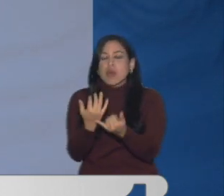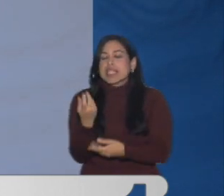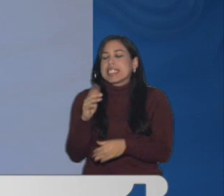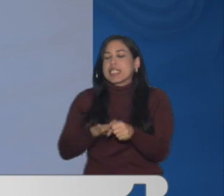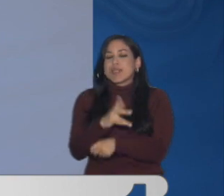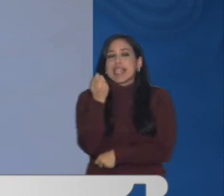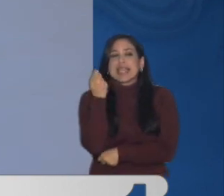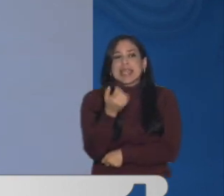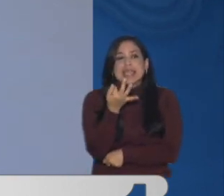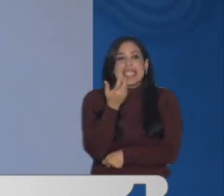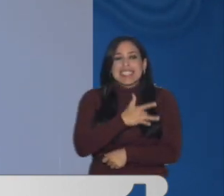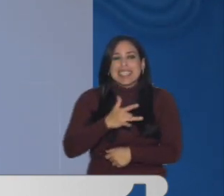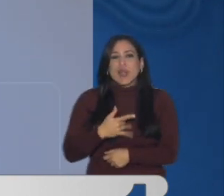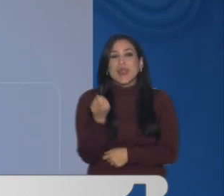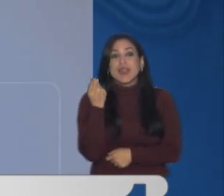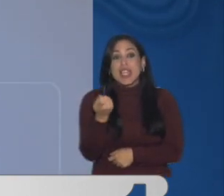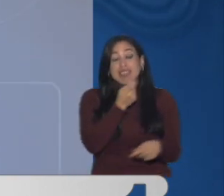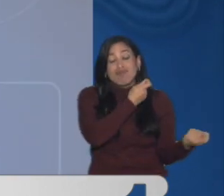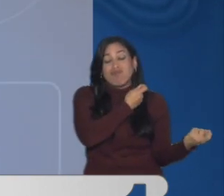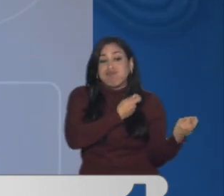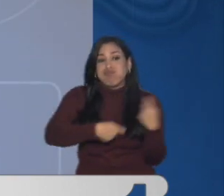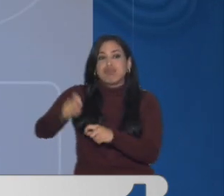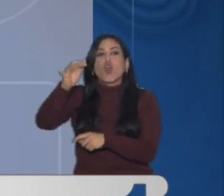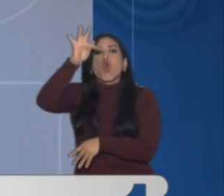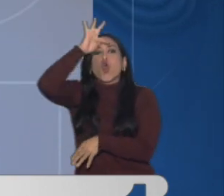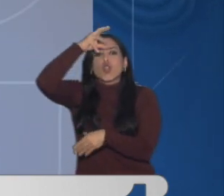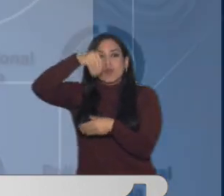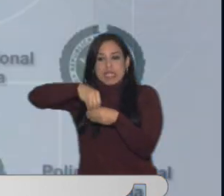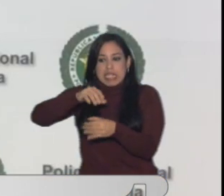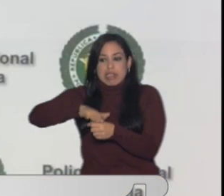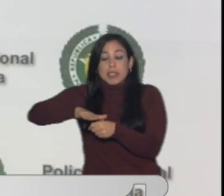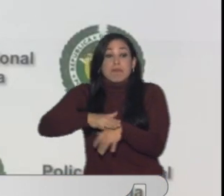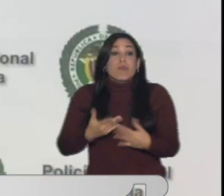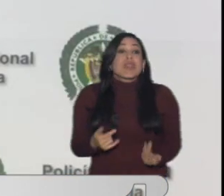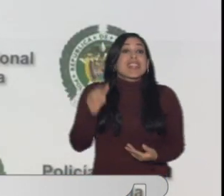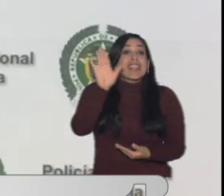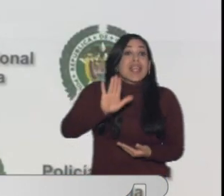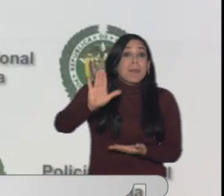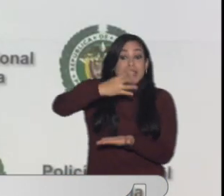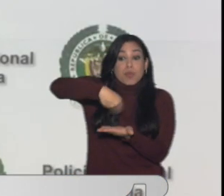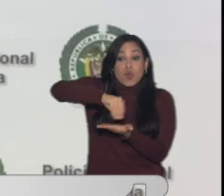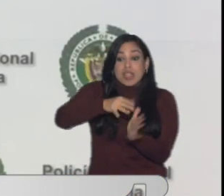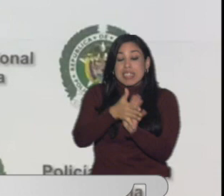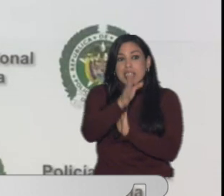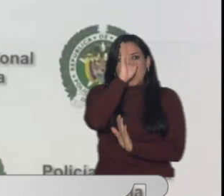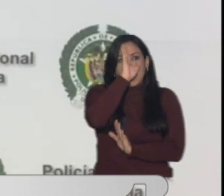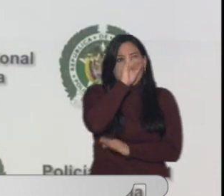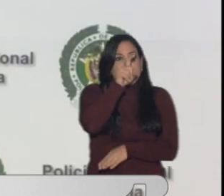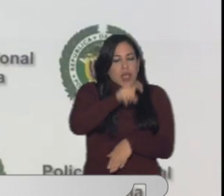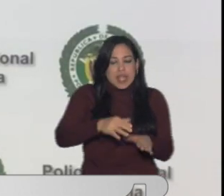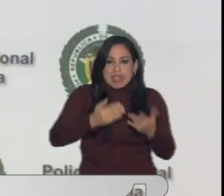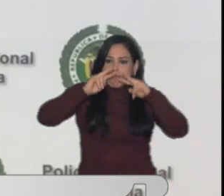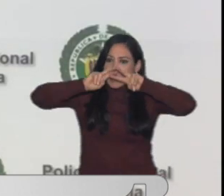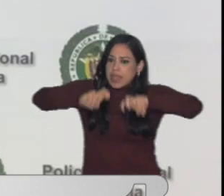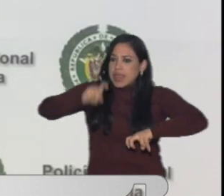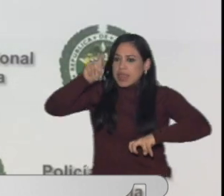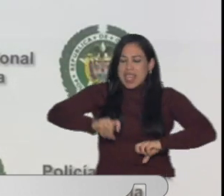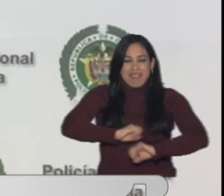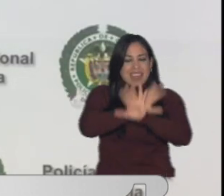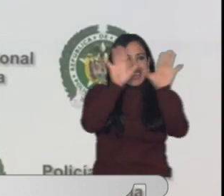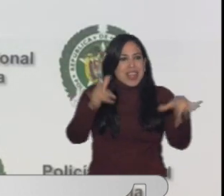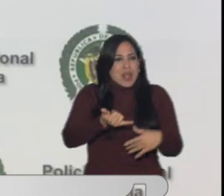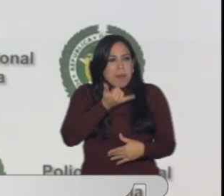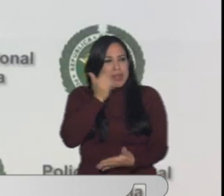salud, inicialmente fue remitida al hospital local. El Departamento de Policía Atlántico ordenó la apertura de una investigación